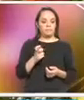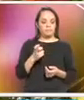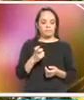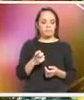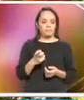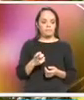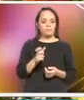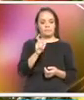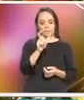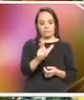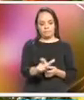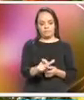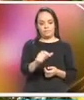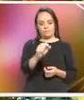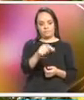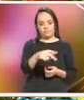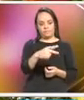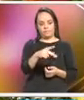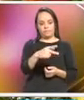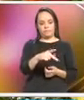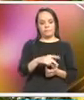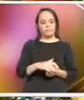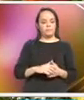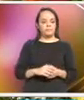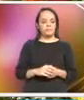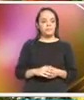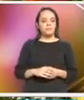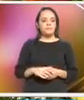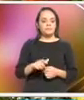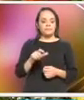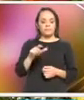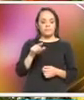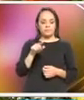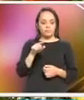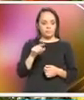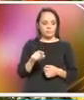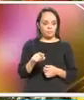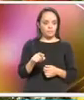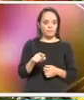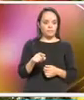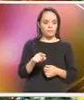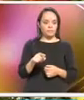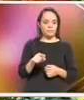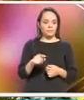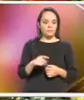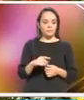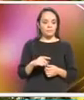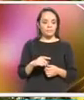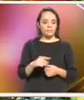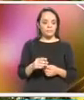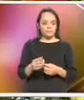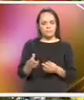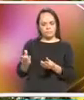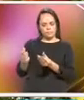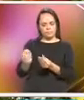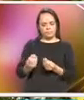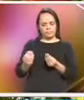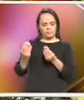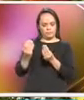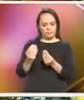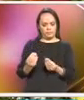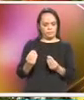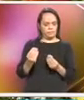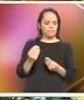propio. características, Eso. ¿no? Al nivel que ella se maneja, bueno, es mucho más común que otras personas adopten la facilidad de generar